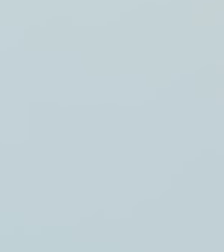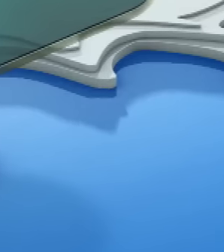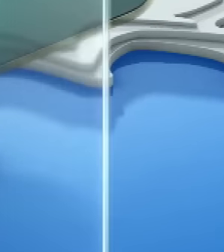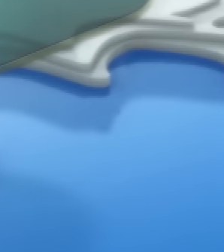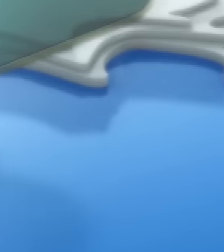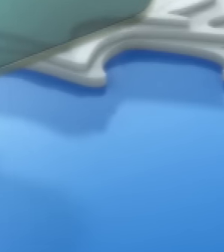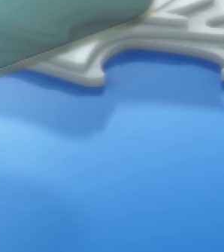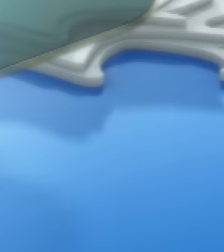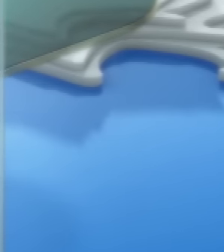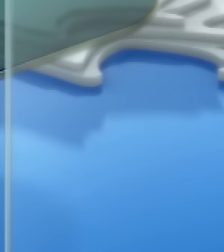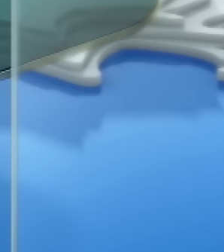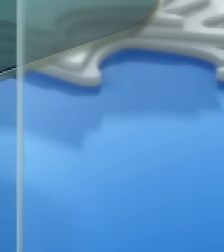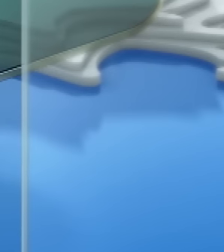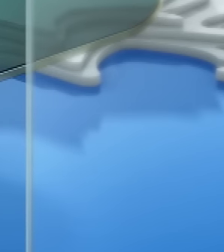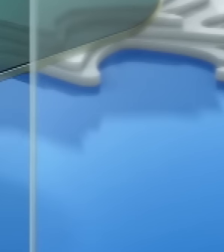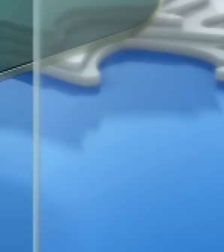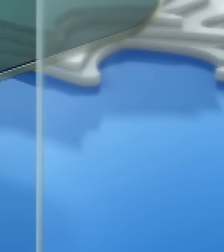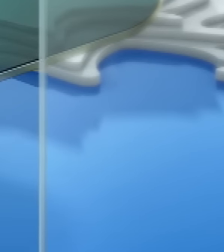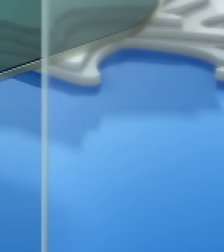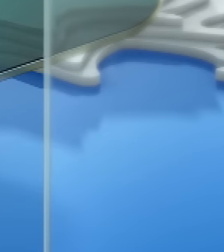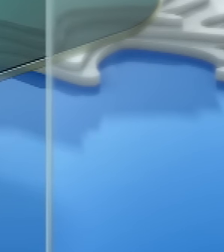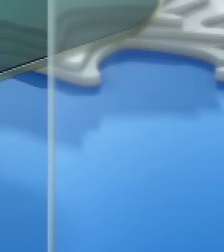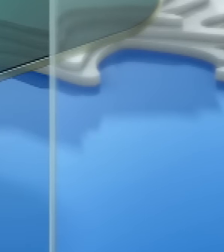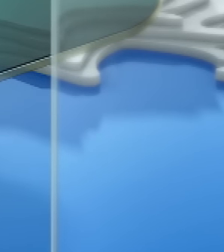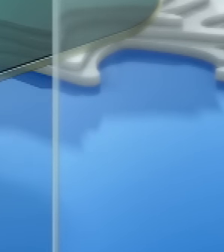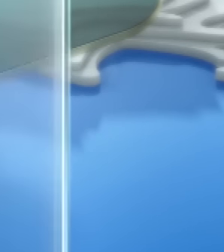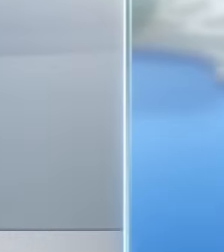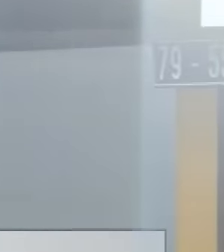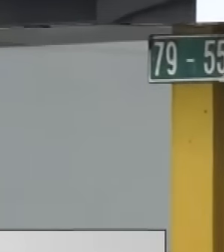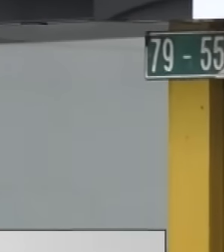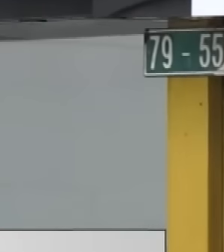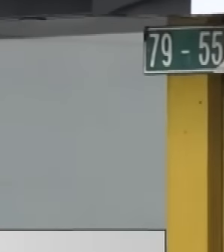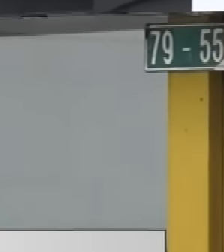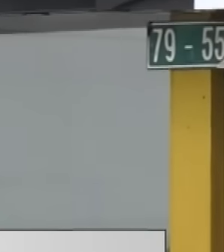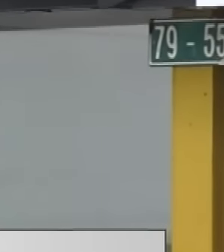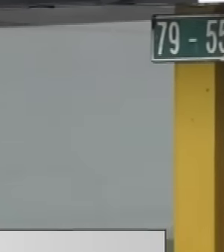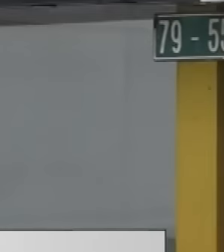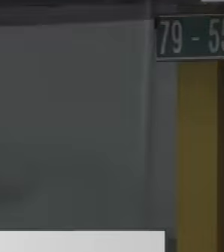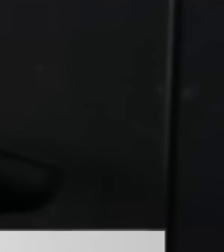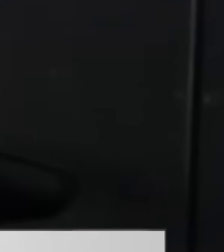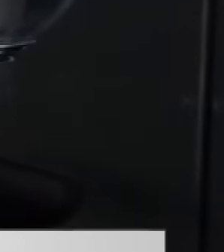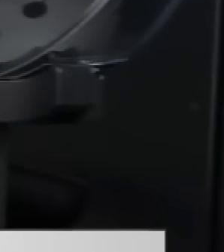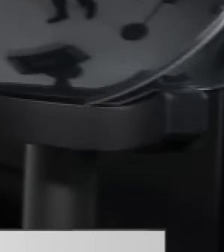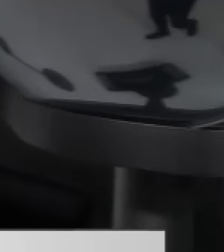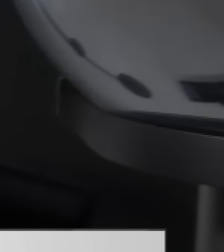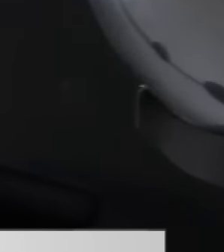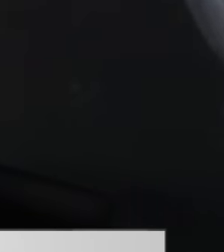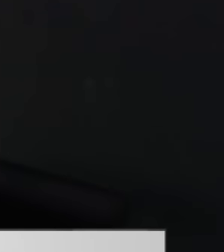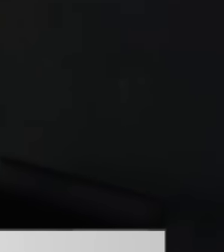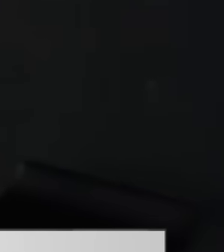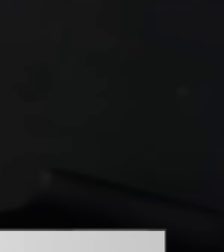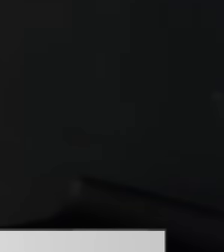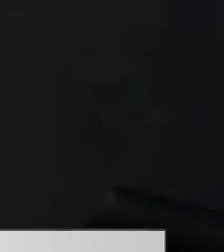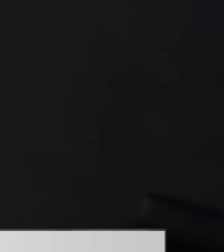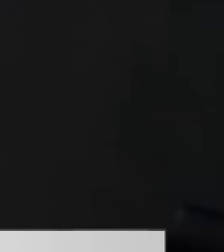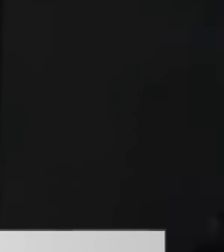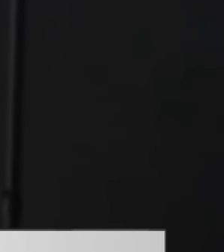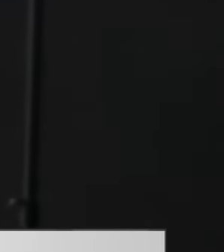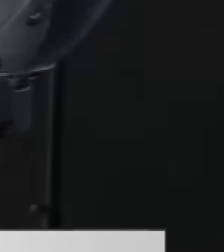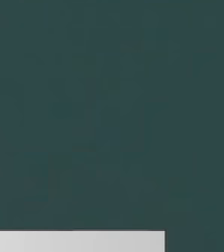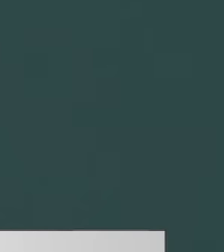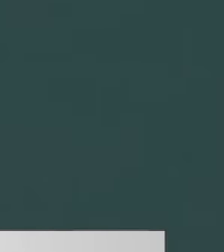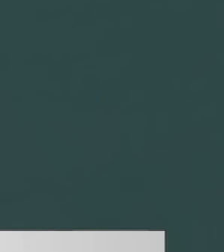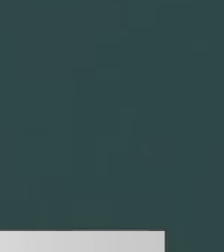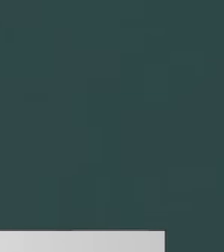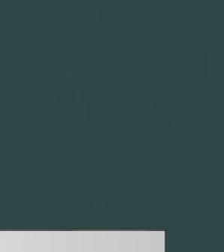noticentro 1 cmi Abre en proceso a empresa que paga a ciudadanos por permitir que